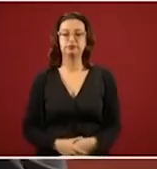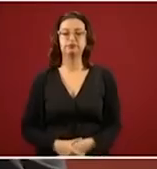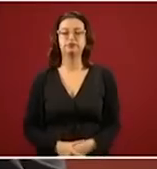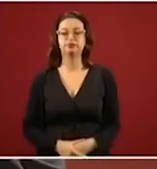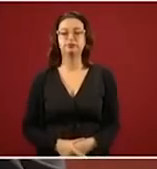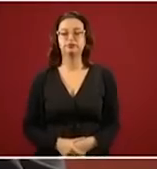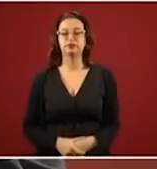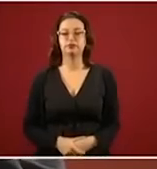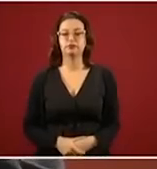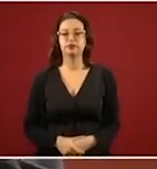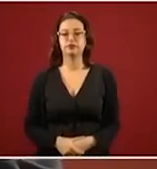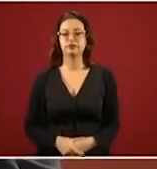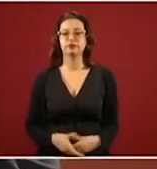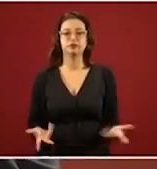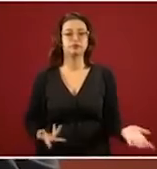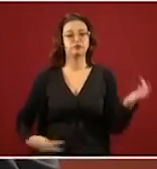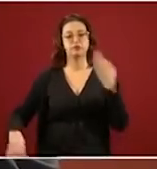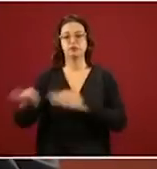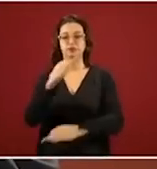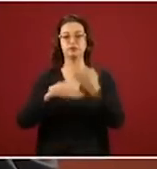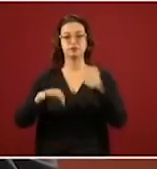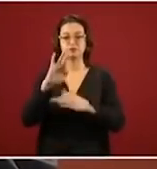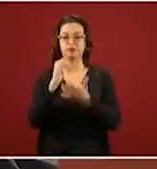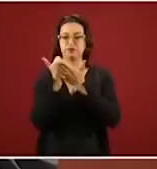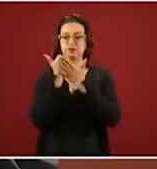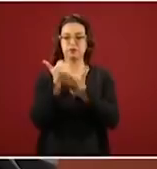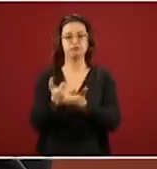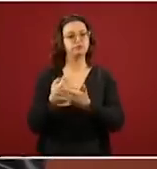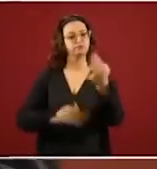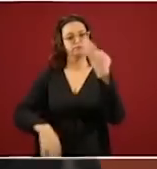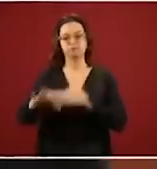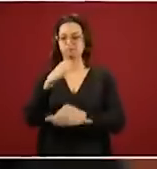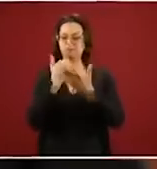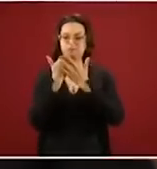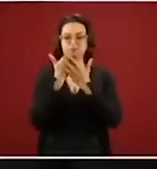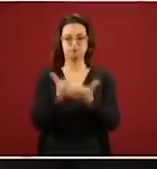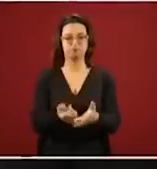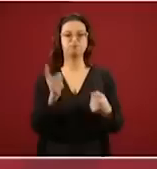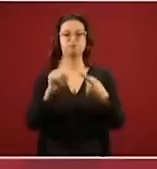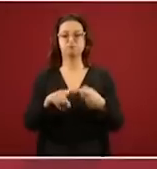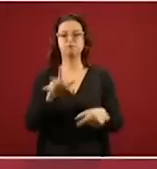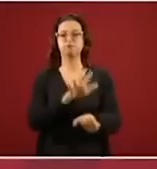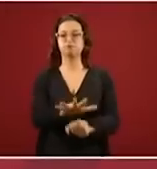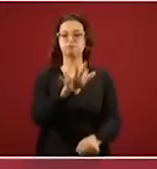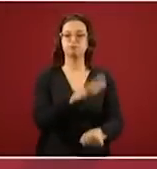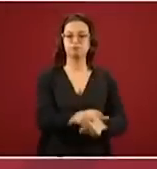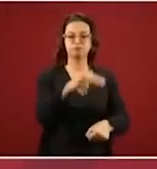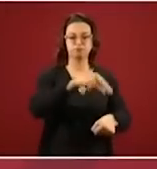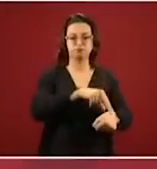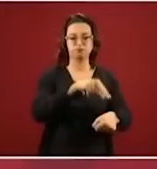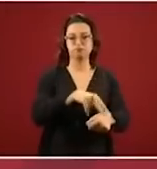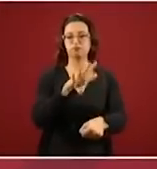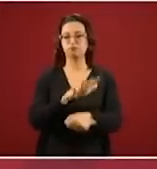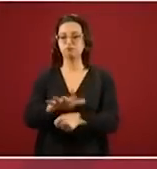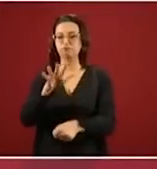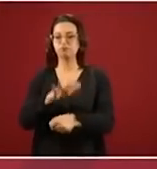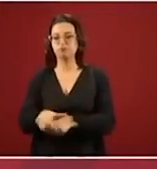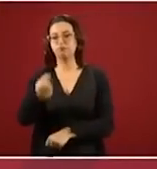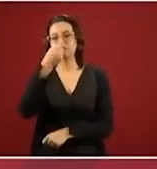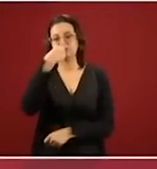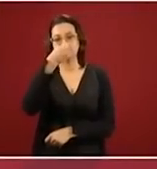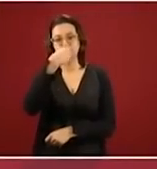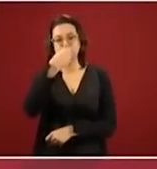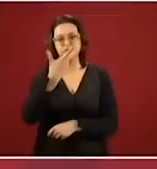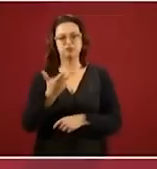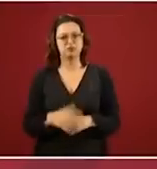y todos vamos a ayudar todos que no faltan los médicos que nos faltan los medicamentos como no